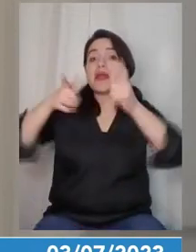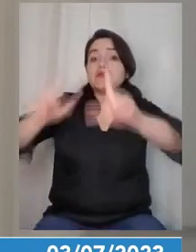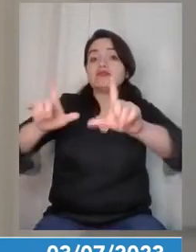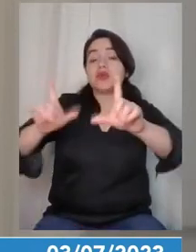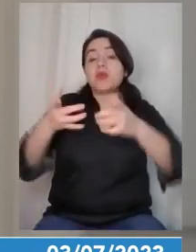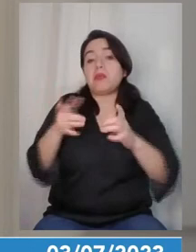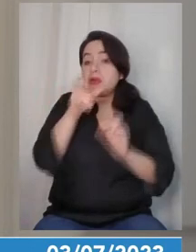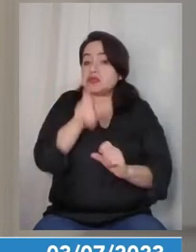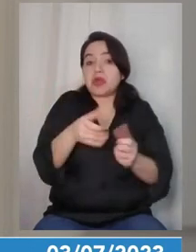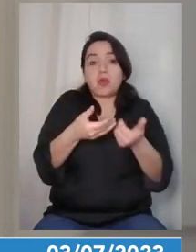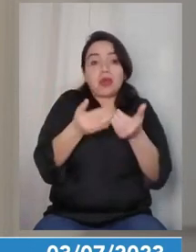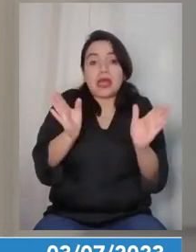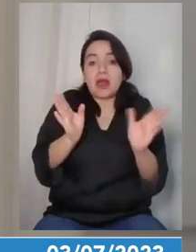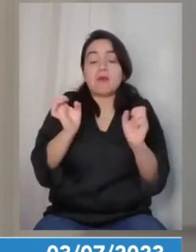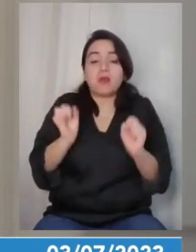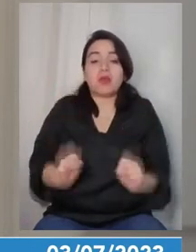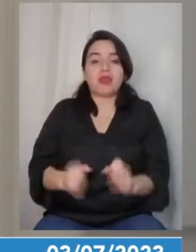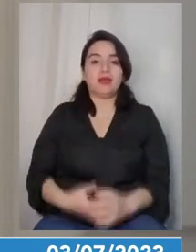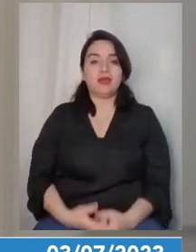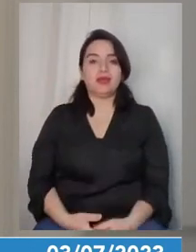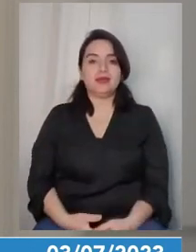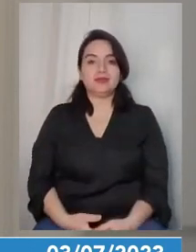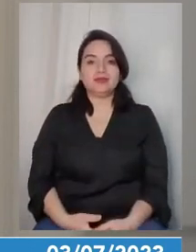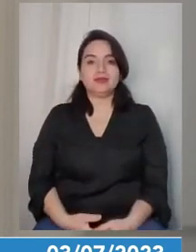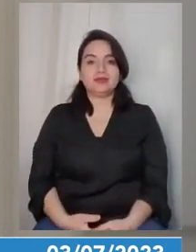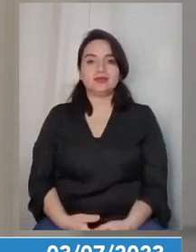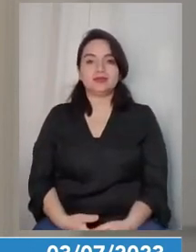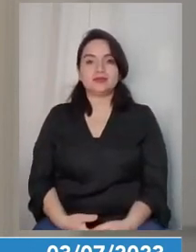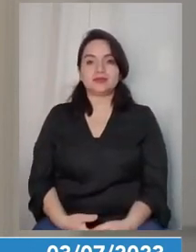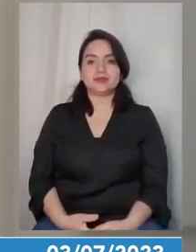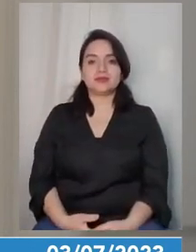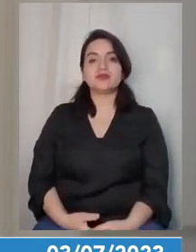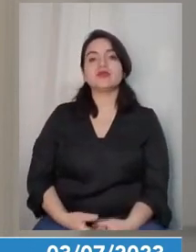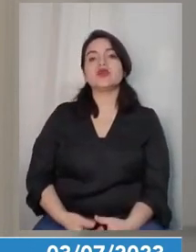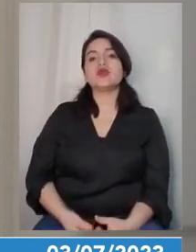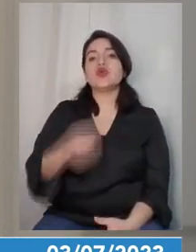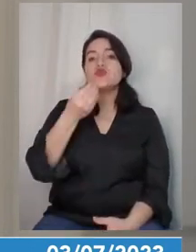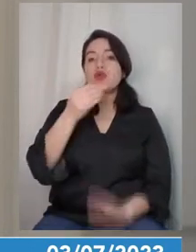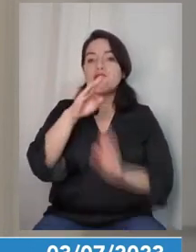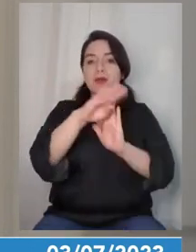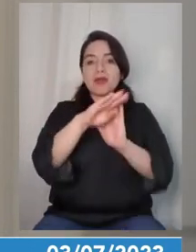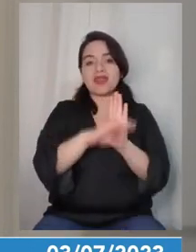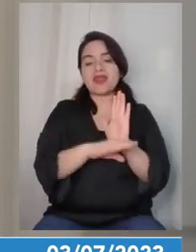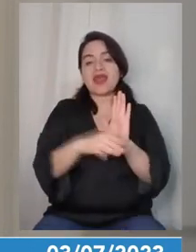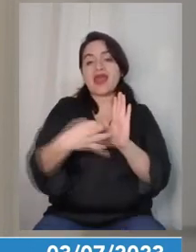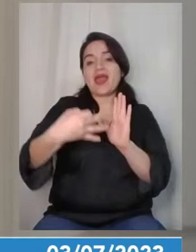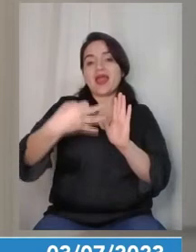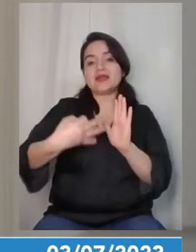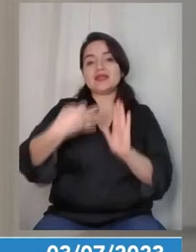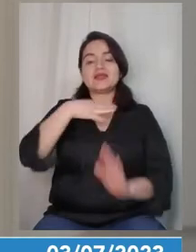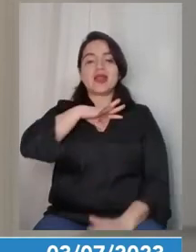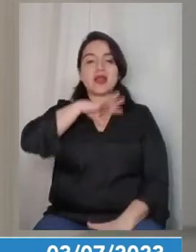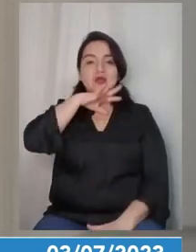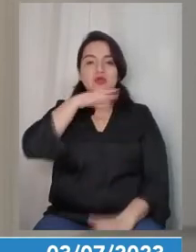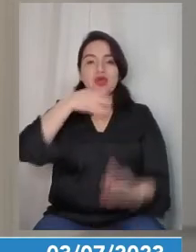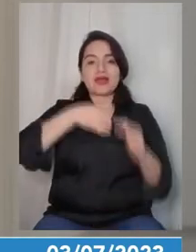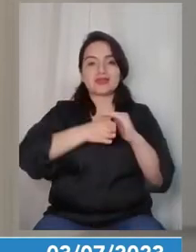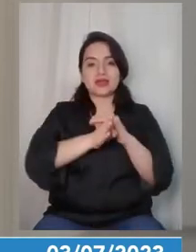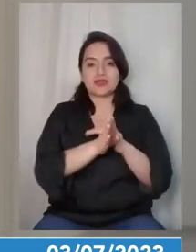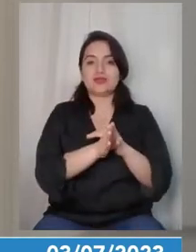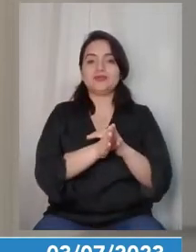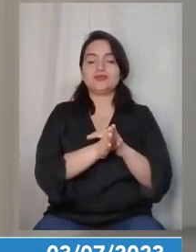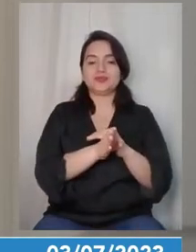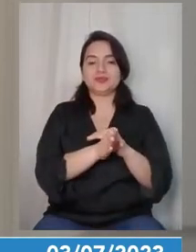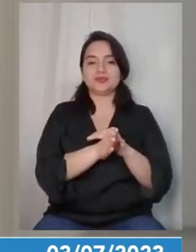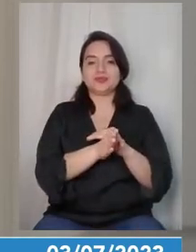sería una buena medida garantizar el uso, ¿no es cierto?, y el acceso, el uso y el